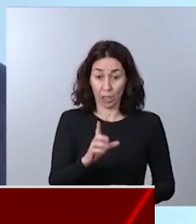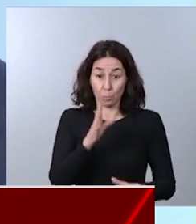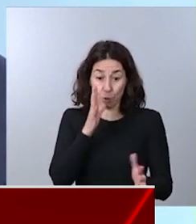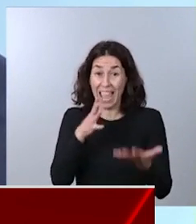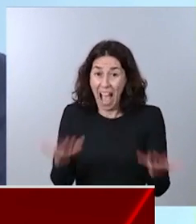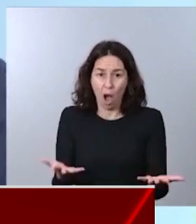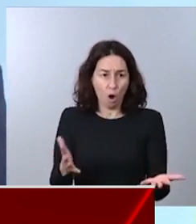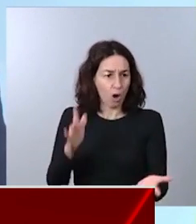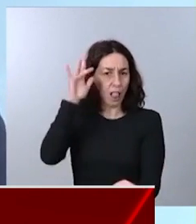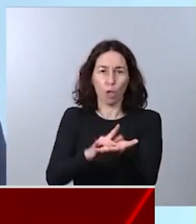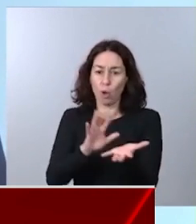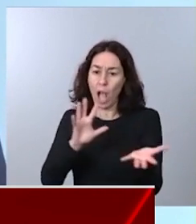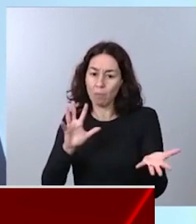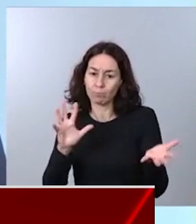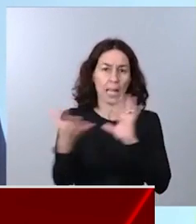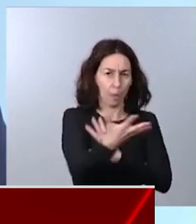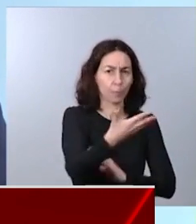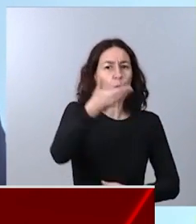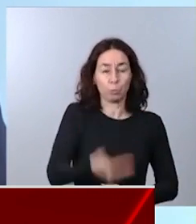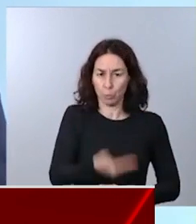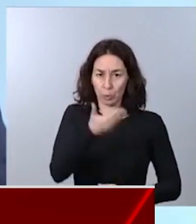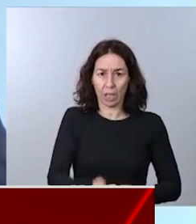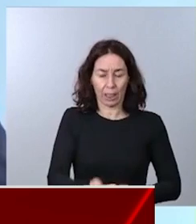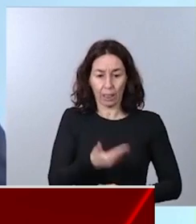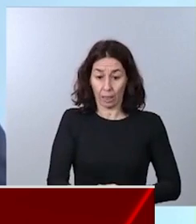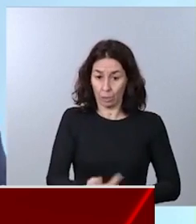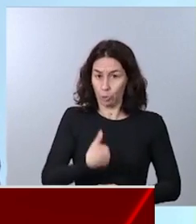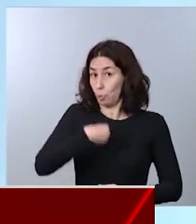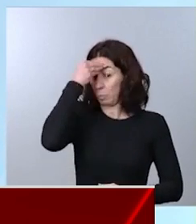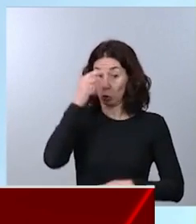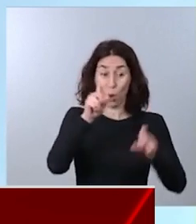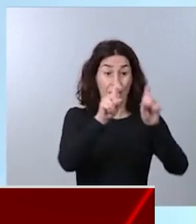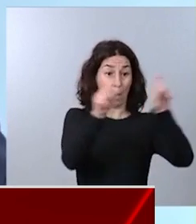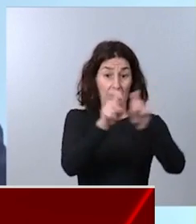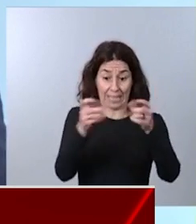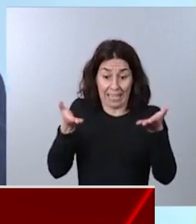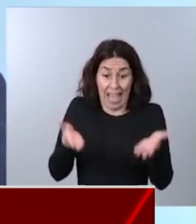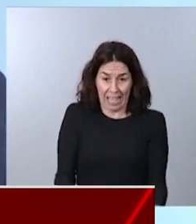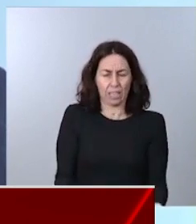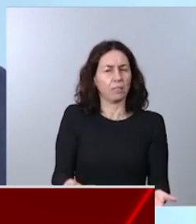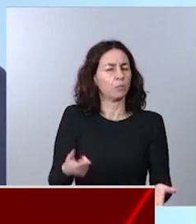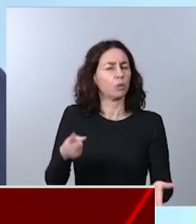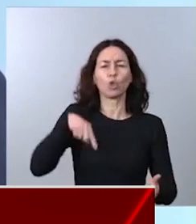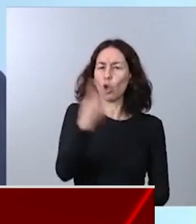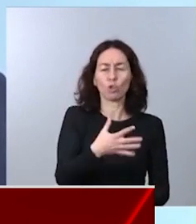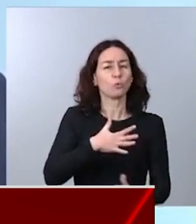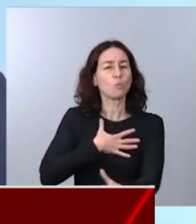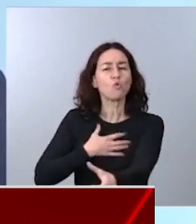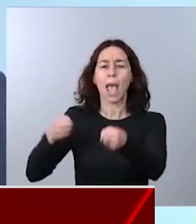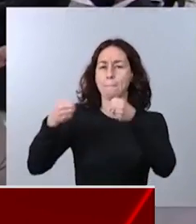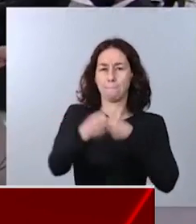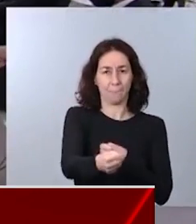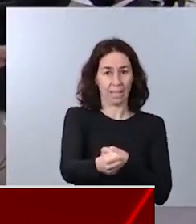La disparatada gestión económica de este guerra civilista, traidor a